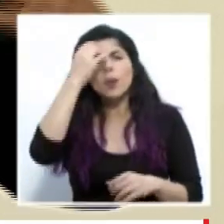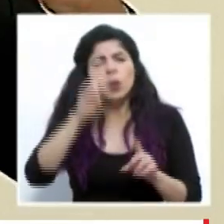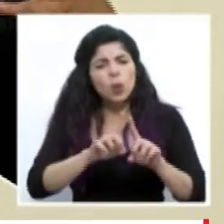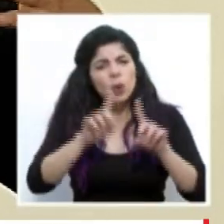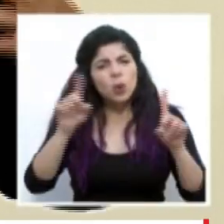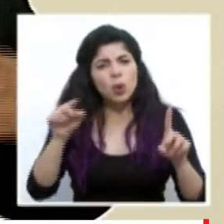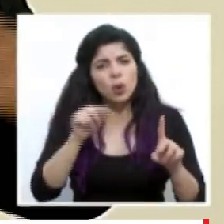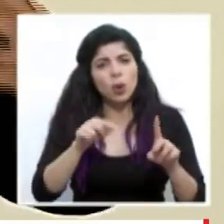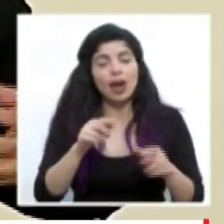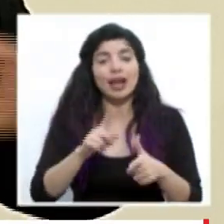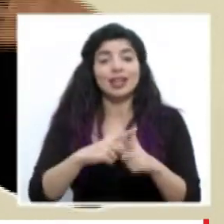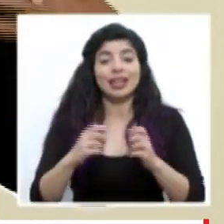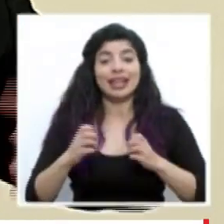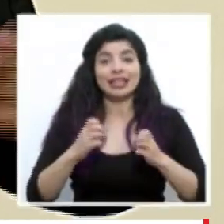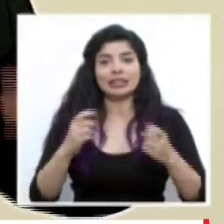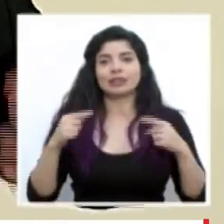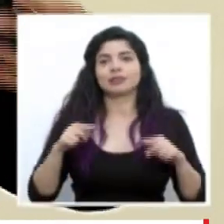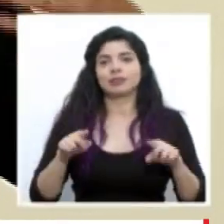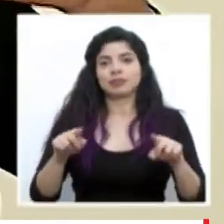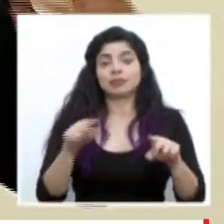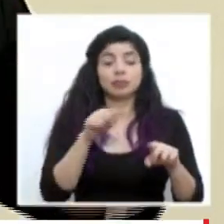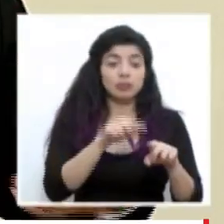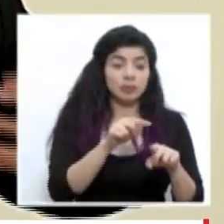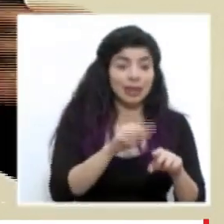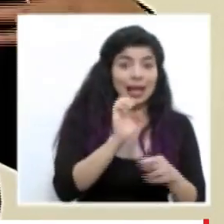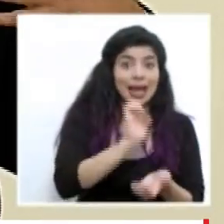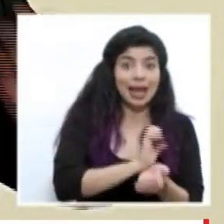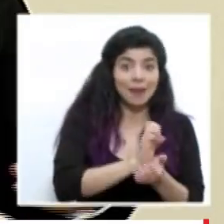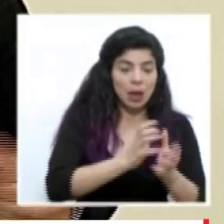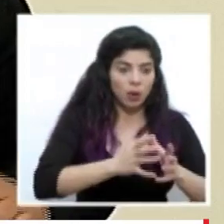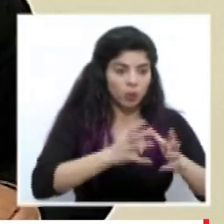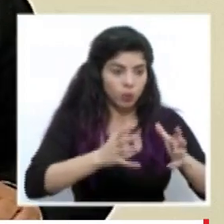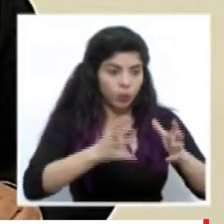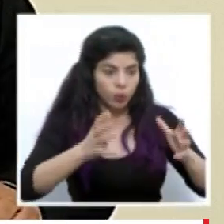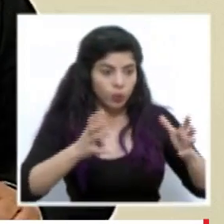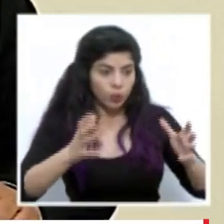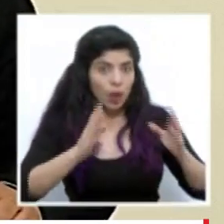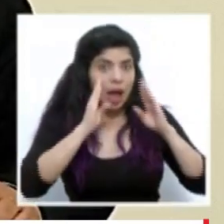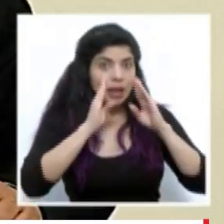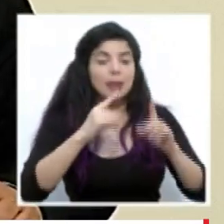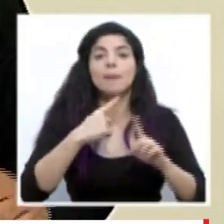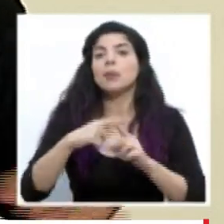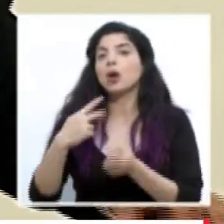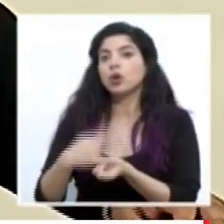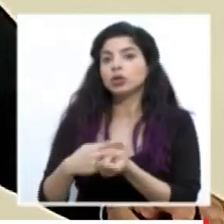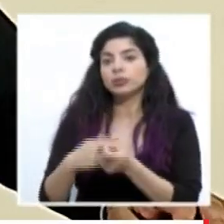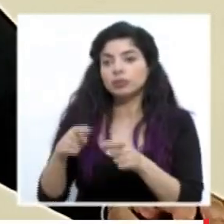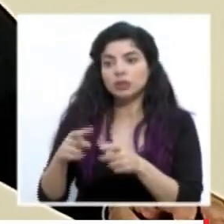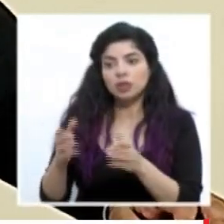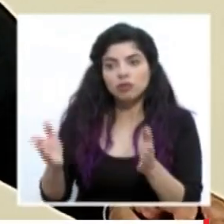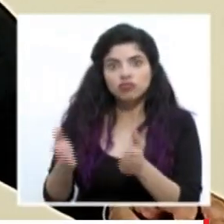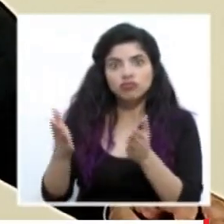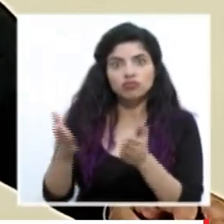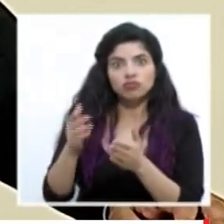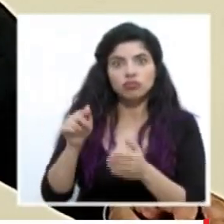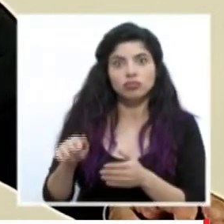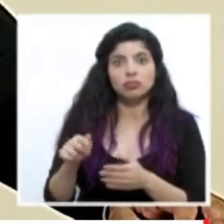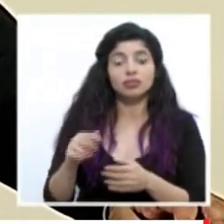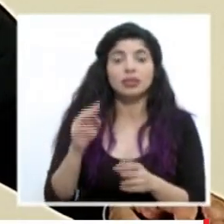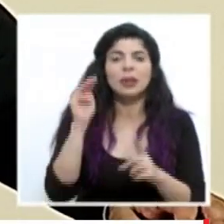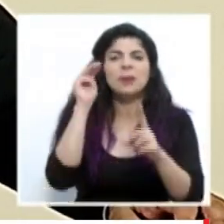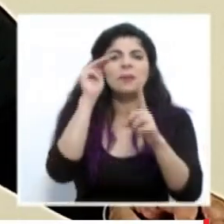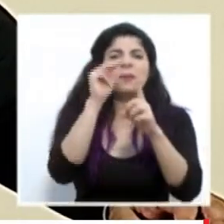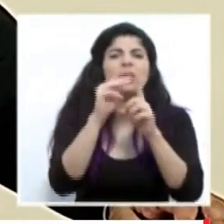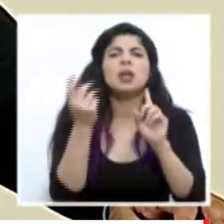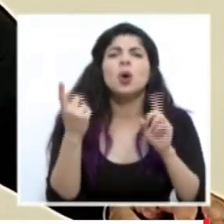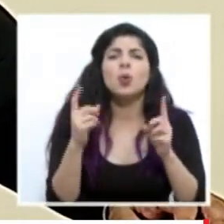recalcar que la estrategia es mixta, que incluye fortalecimiento de los EVAIS, del primer nivel de atención y del nivel hospitalario. Y nuestra meta como